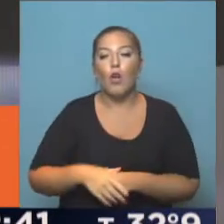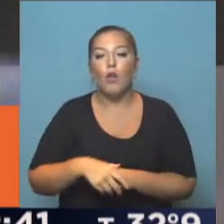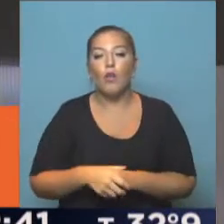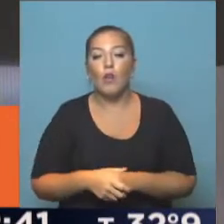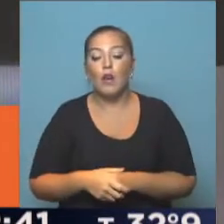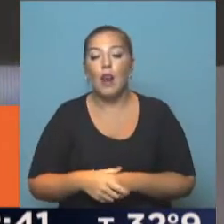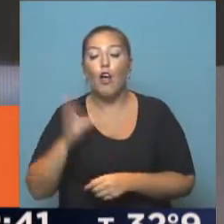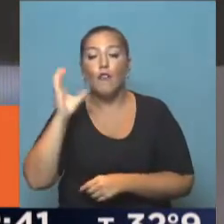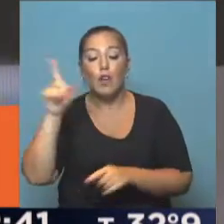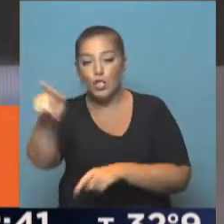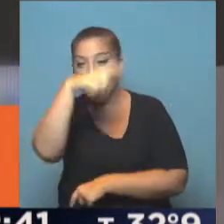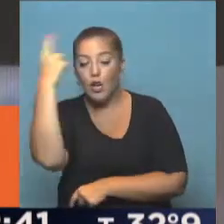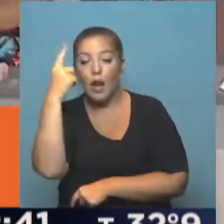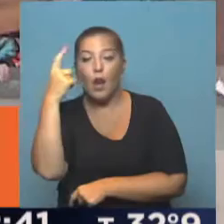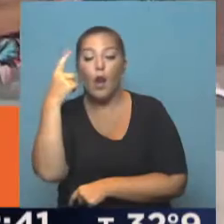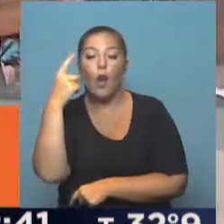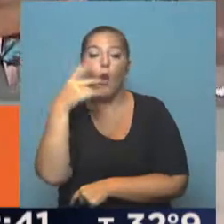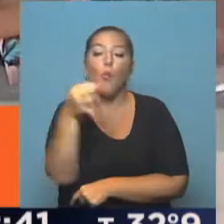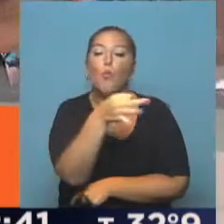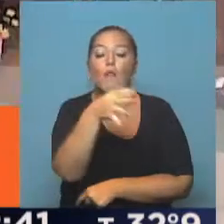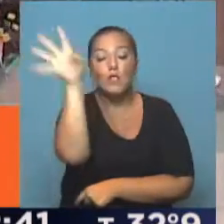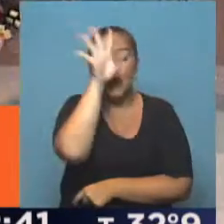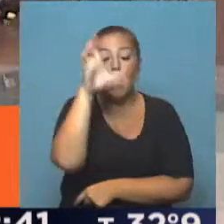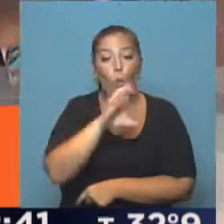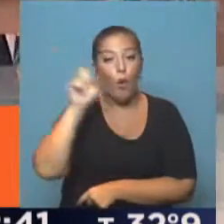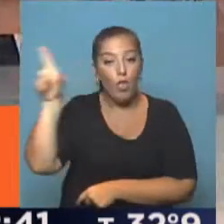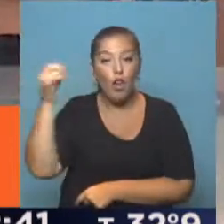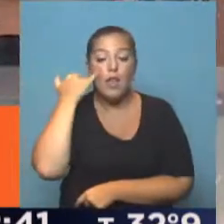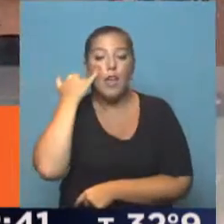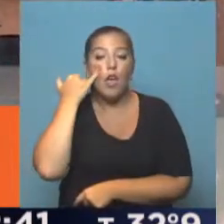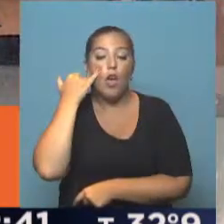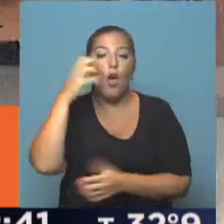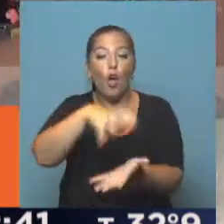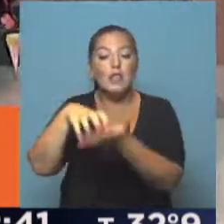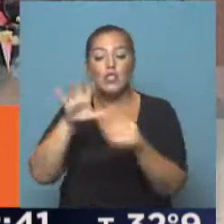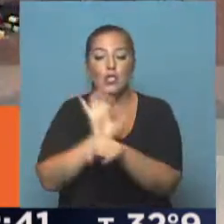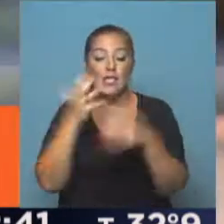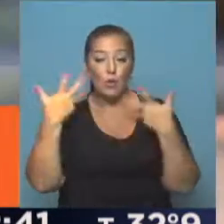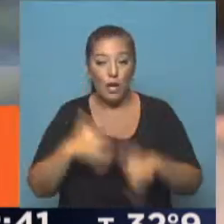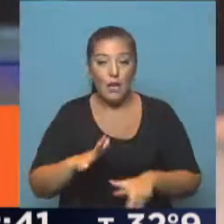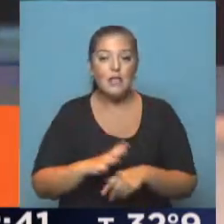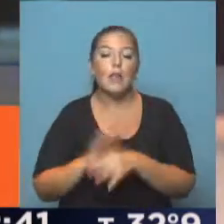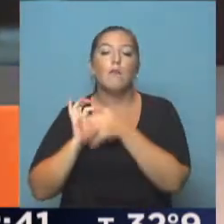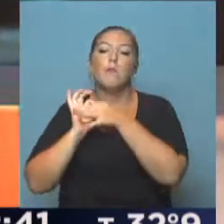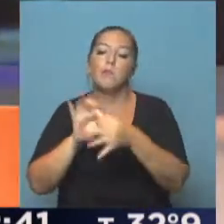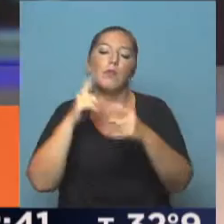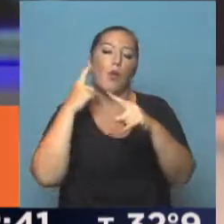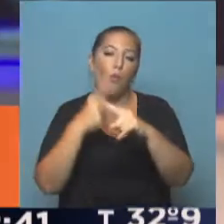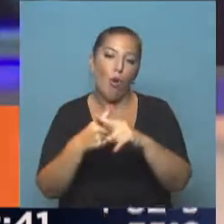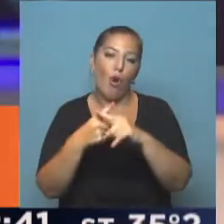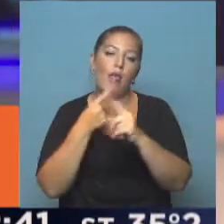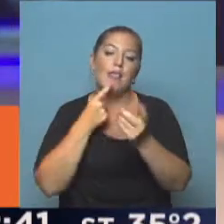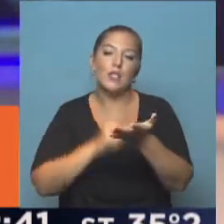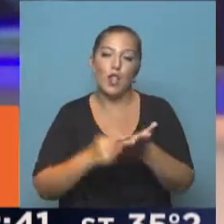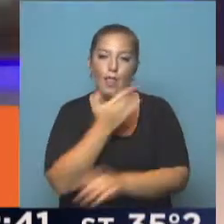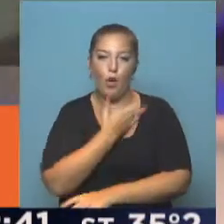la Confederación Nacional de Pueblos Indígenas del Ecuador, y las organizaciones ecologistas, en relación a las medidas que